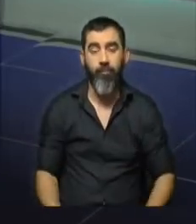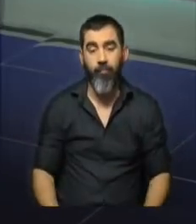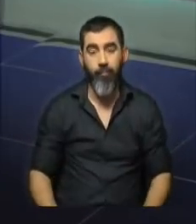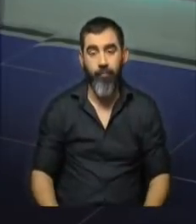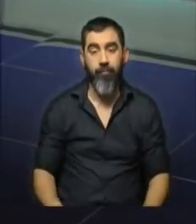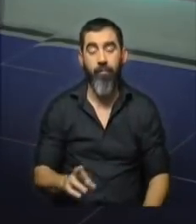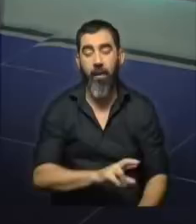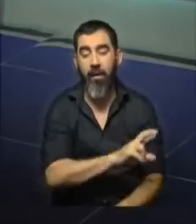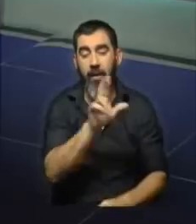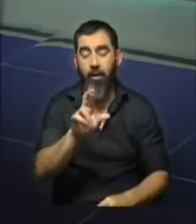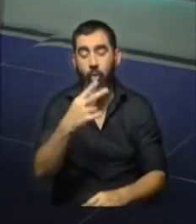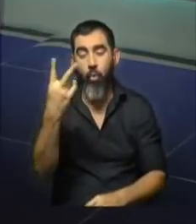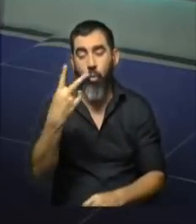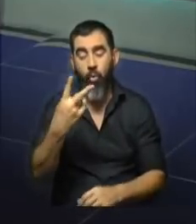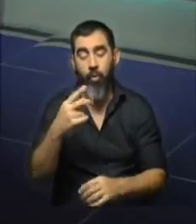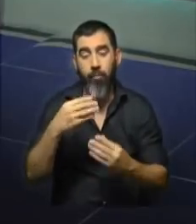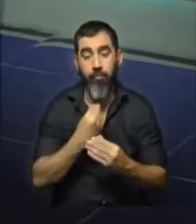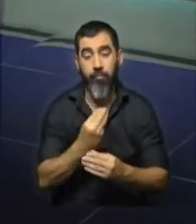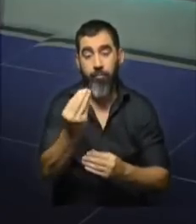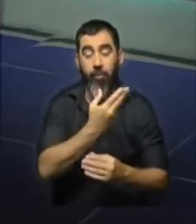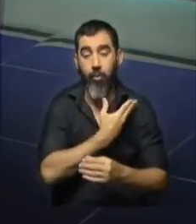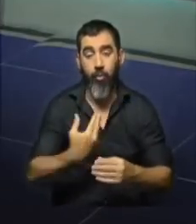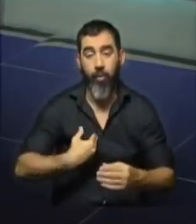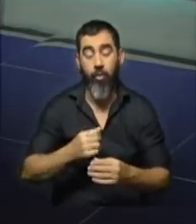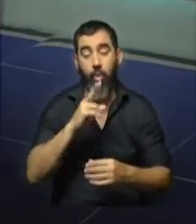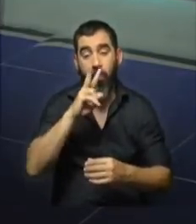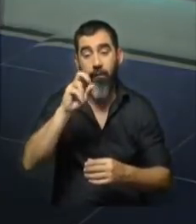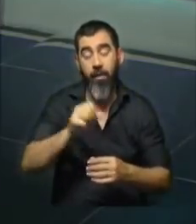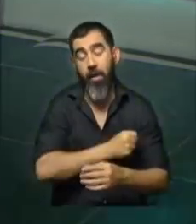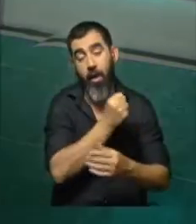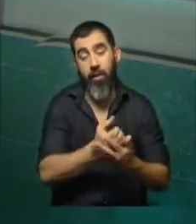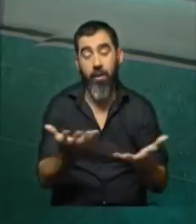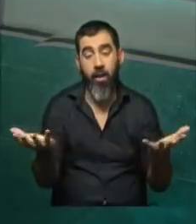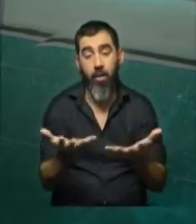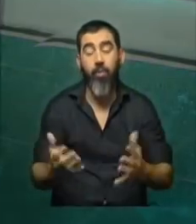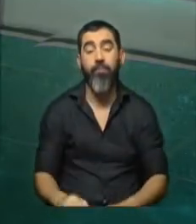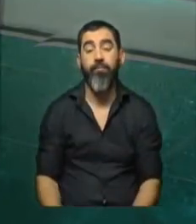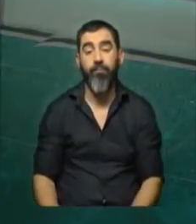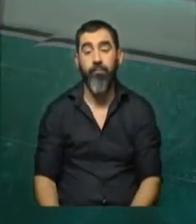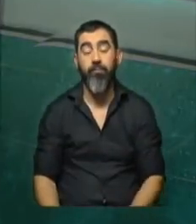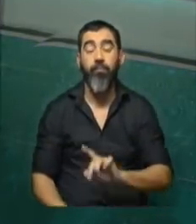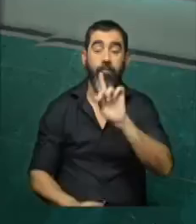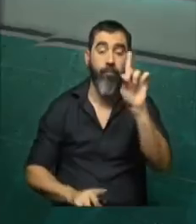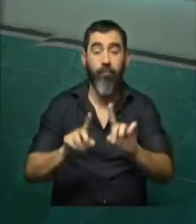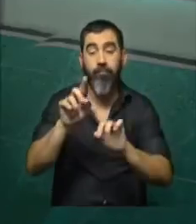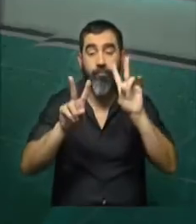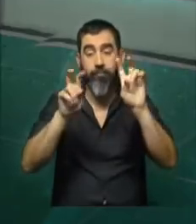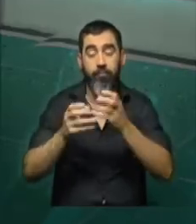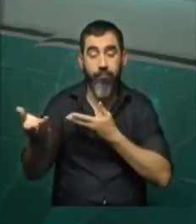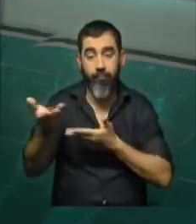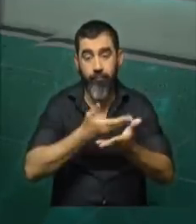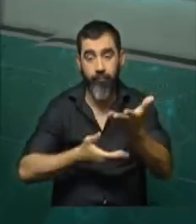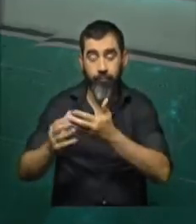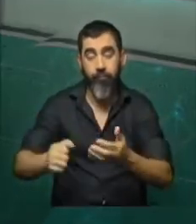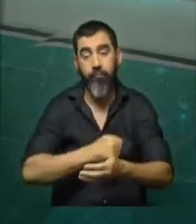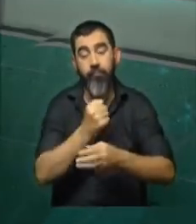registrando récords en ambos casos desde que asumió en el año 2020. Estos son algunos de los temas que vamos a estar compartiendo con ustedes